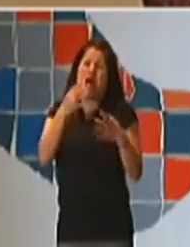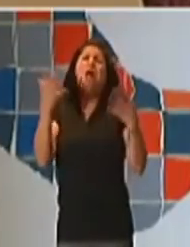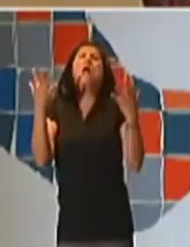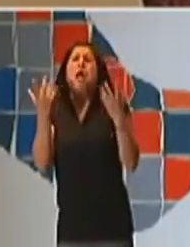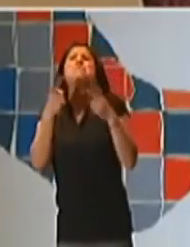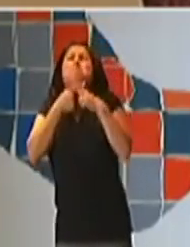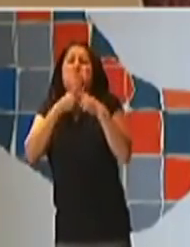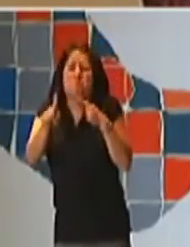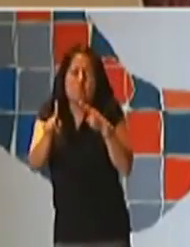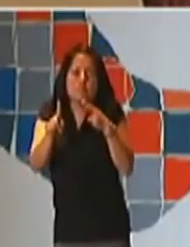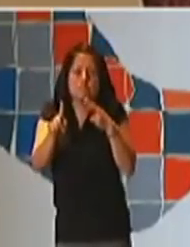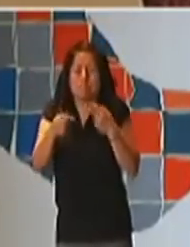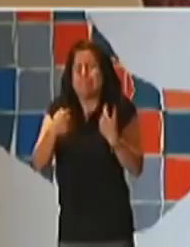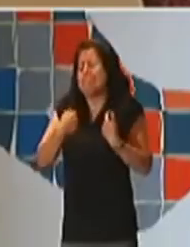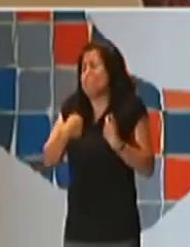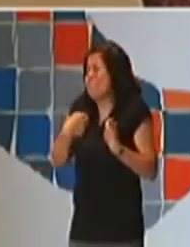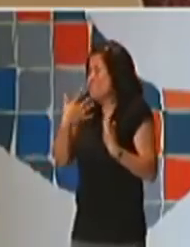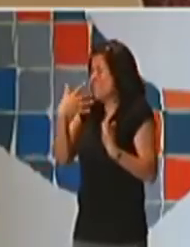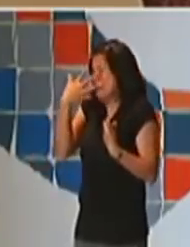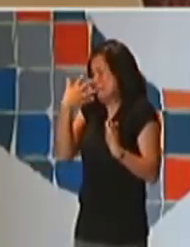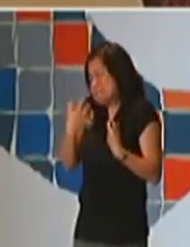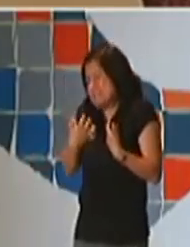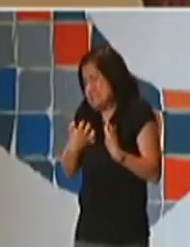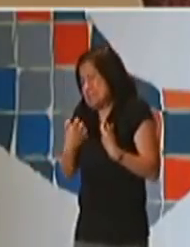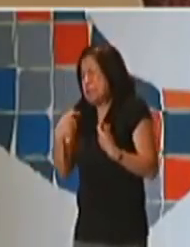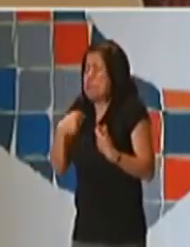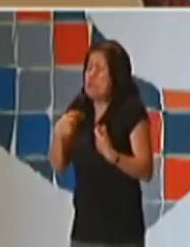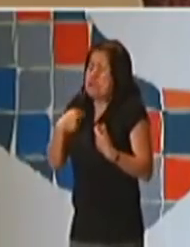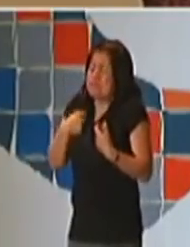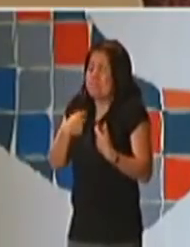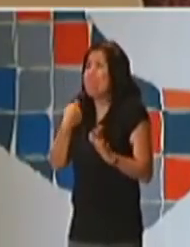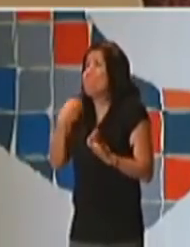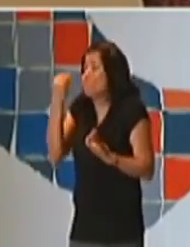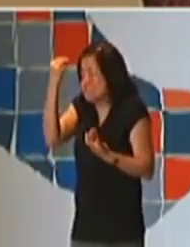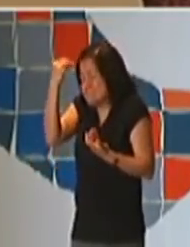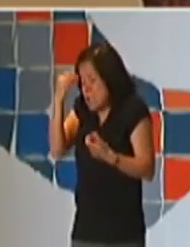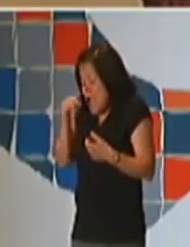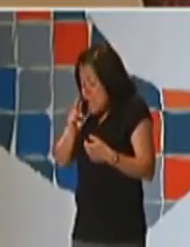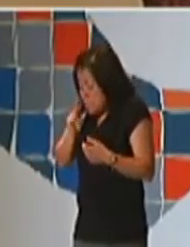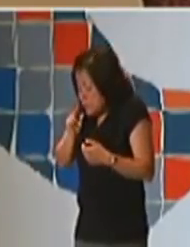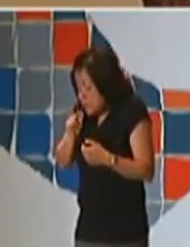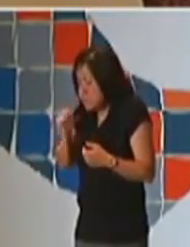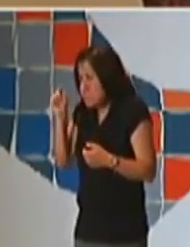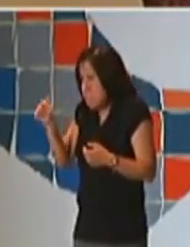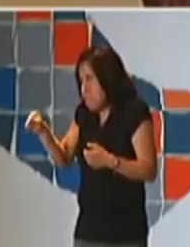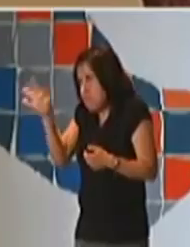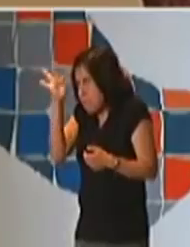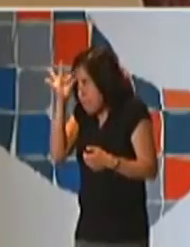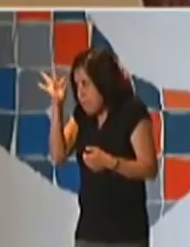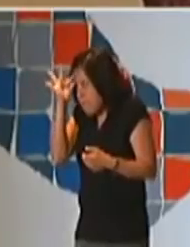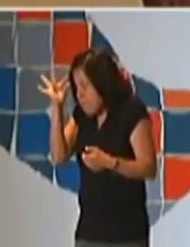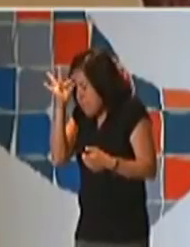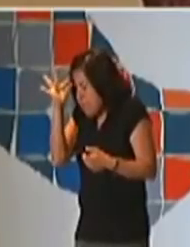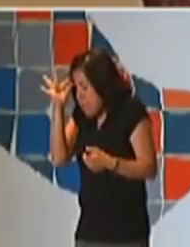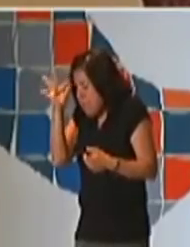obrero cabizbajo casi en secreto dijo tonto tonto